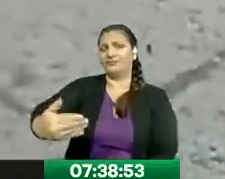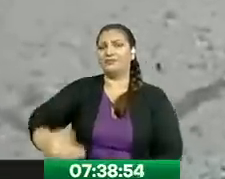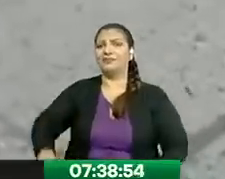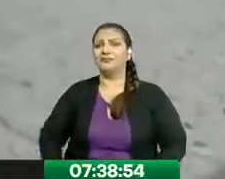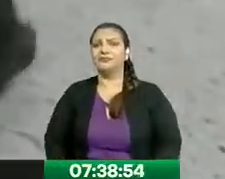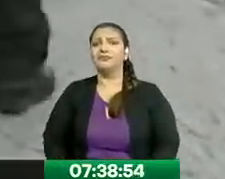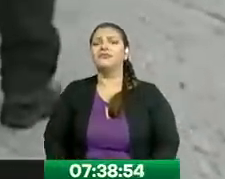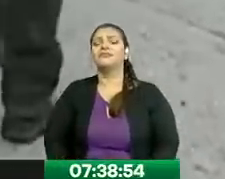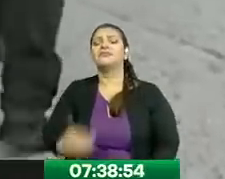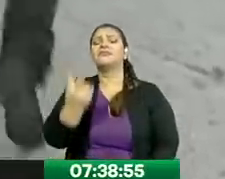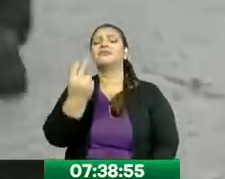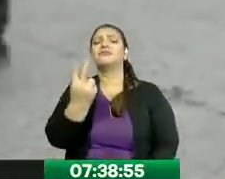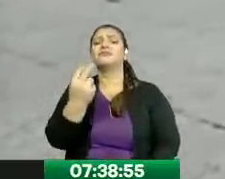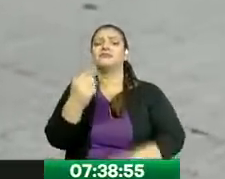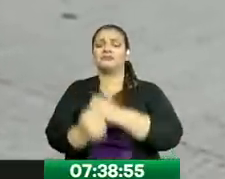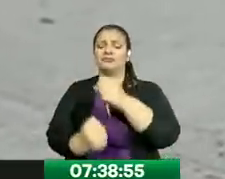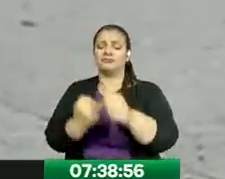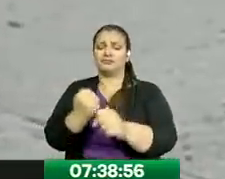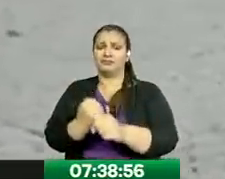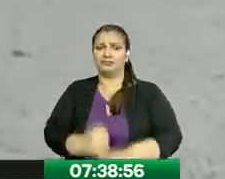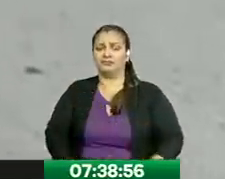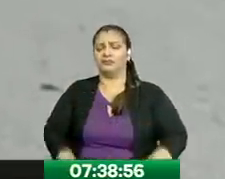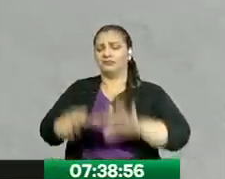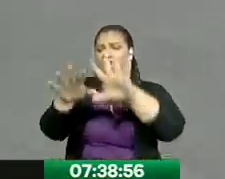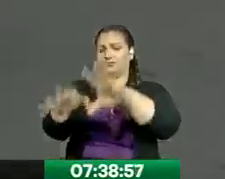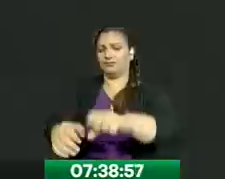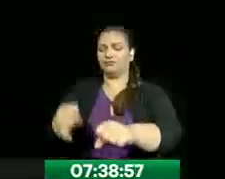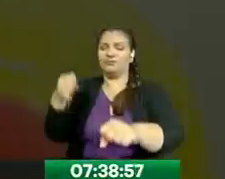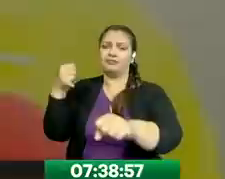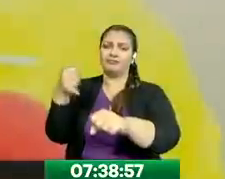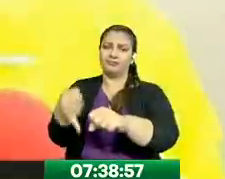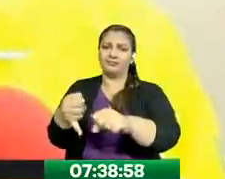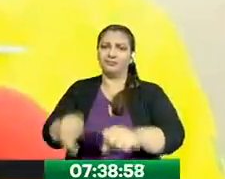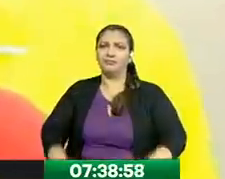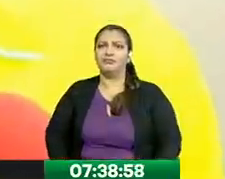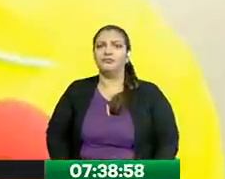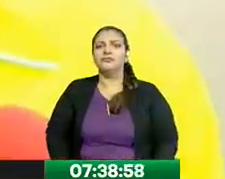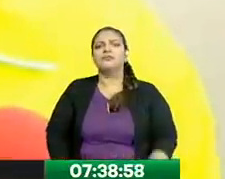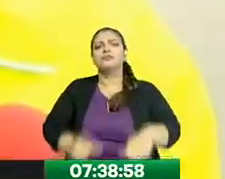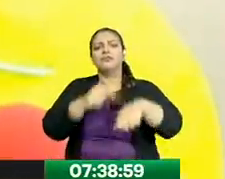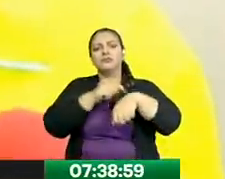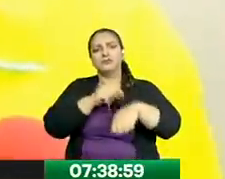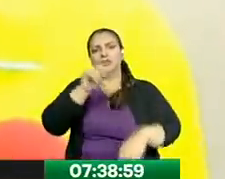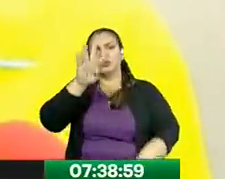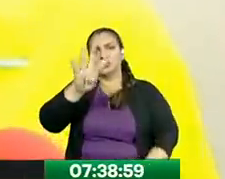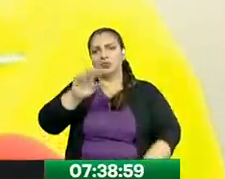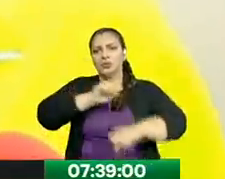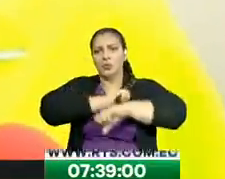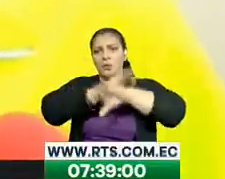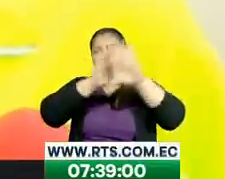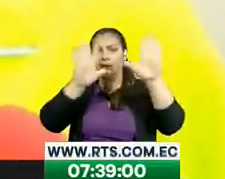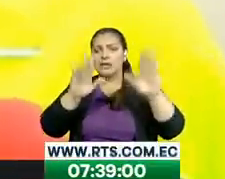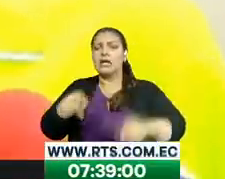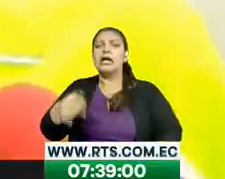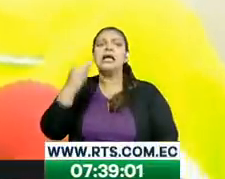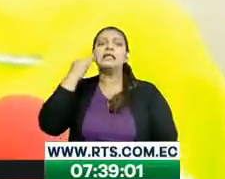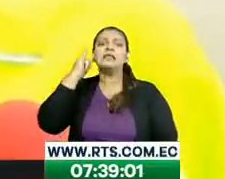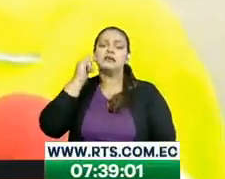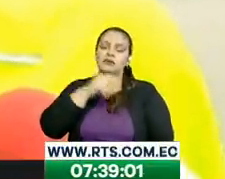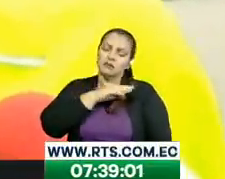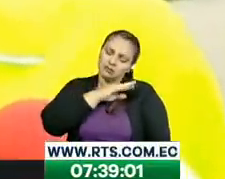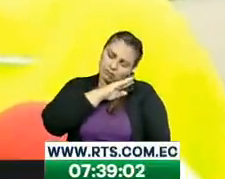su hija de 12 años de edad durante el transcurso de la madrugada proximal de las 4 de la mañana mientras dormía sería sucedido